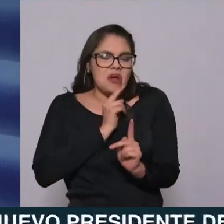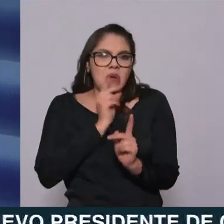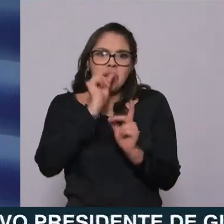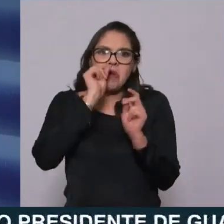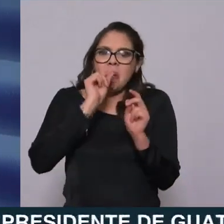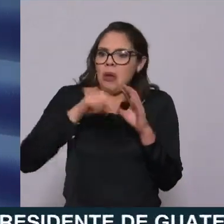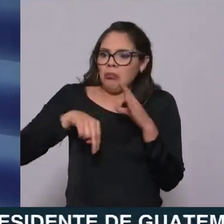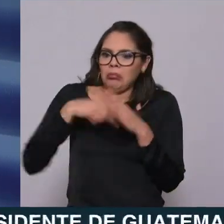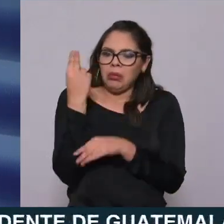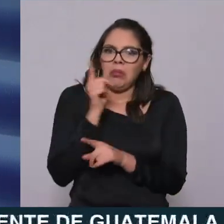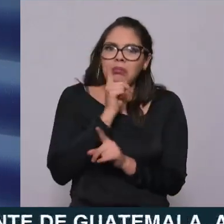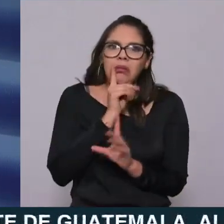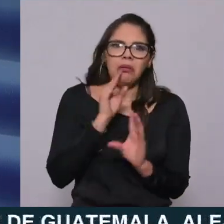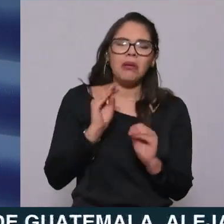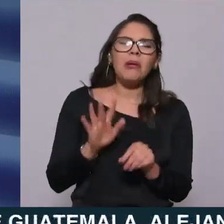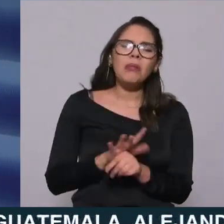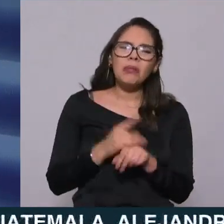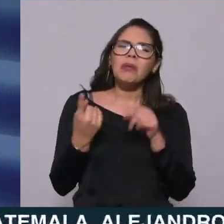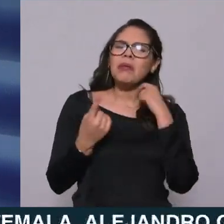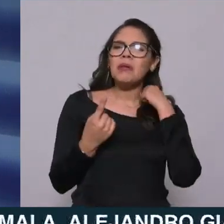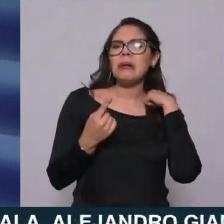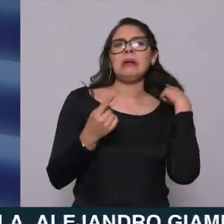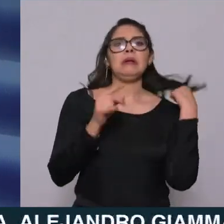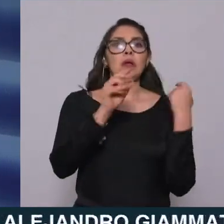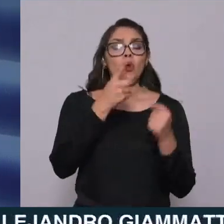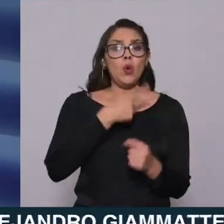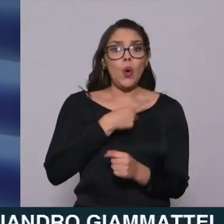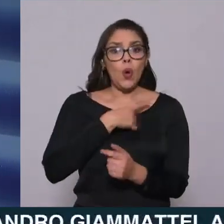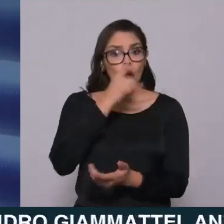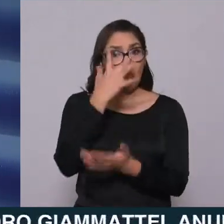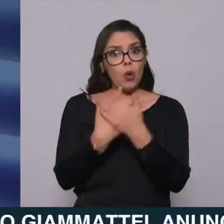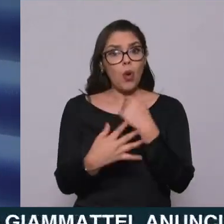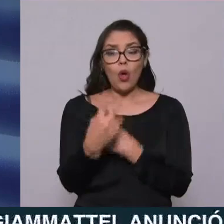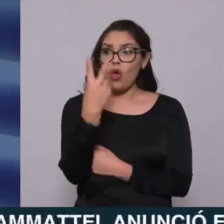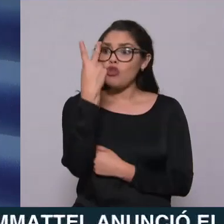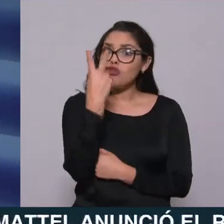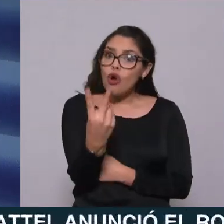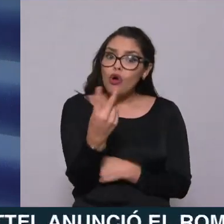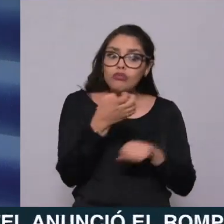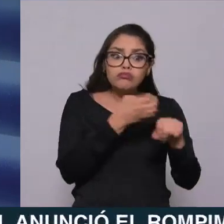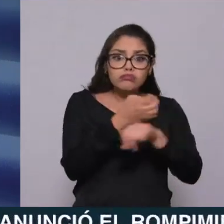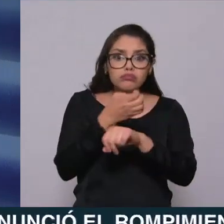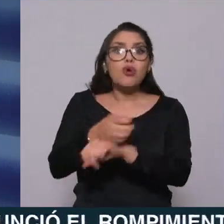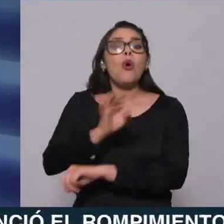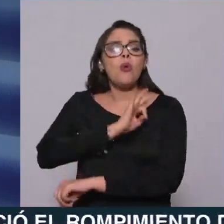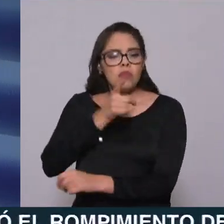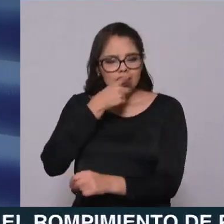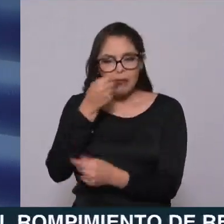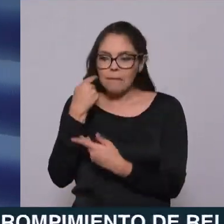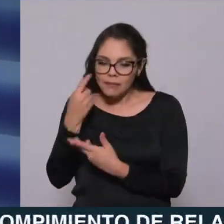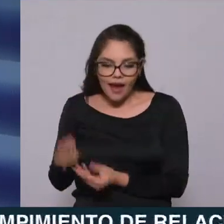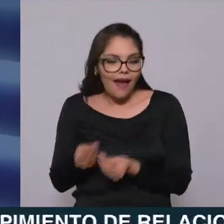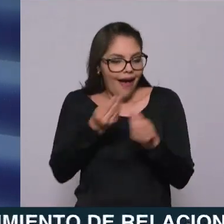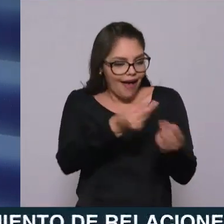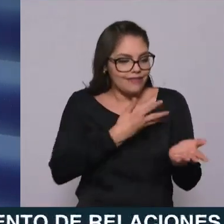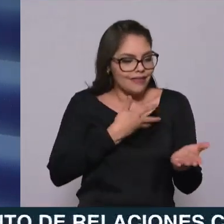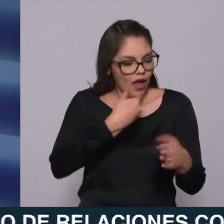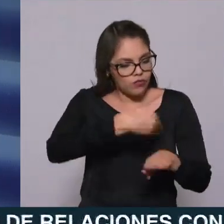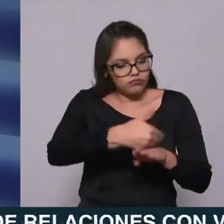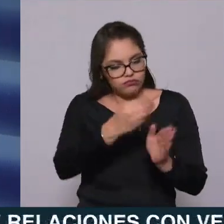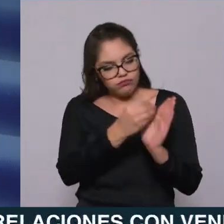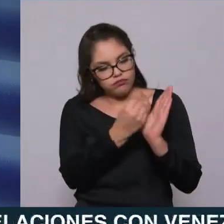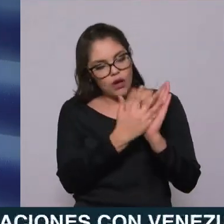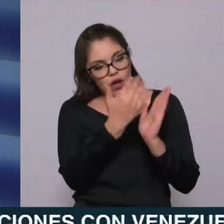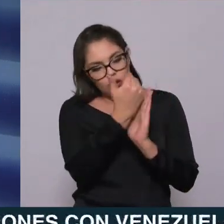austera, porque, por ejemplo, solo 2 estados pudieron compartir cifras en procuradurías y solo 1 en